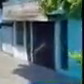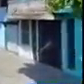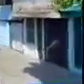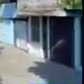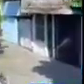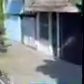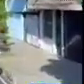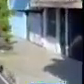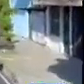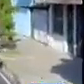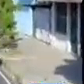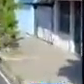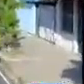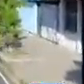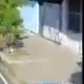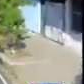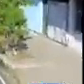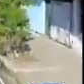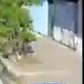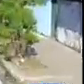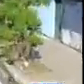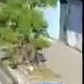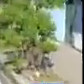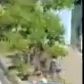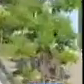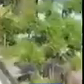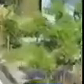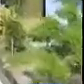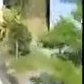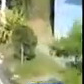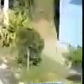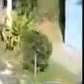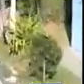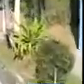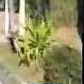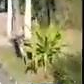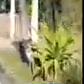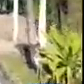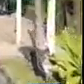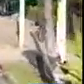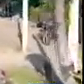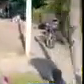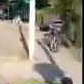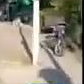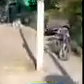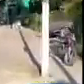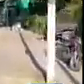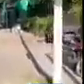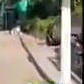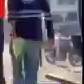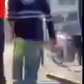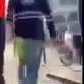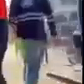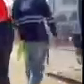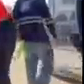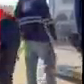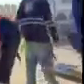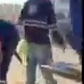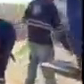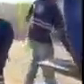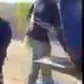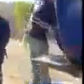recolección de basura, el alcalde de San Salvador, Mario Durán, reaccionó a través de sus cuentas de redes sociales. Y estas son las imágenes porque son